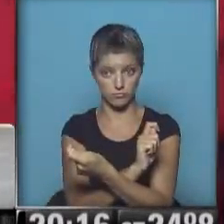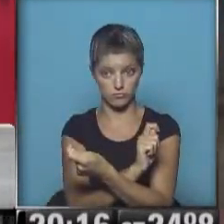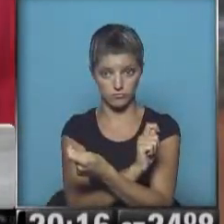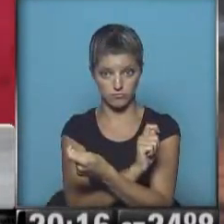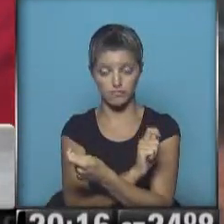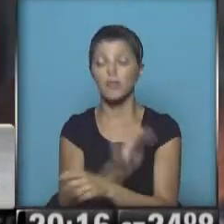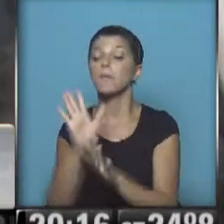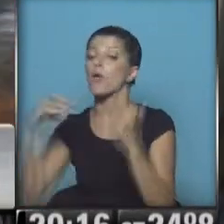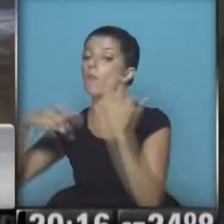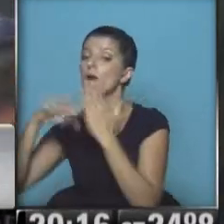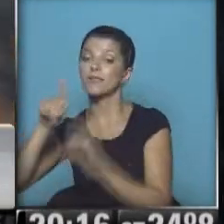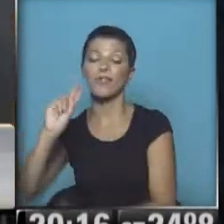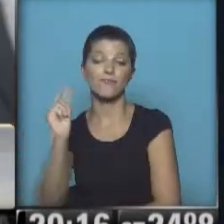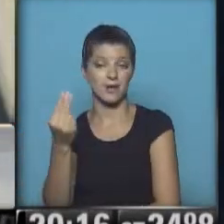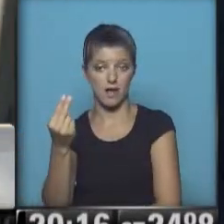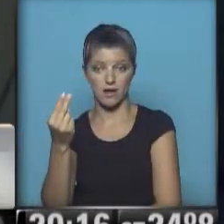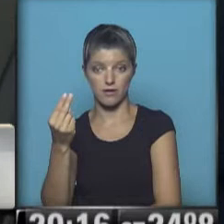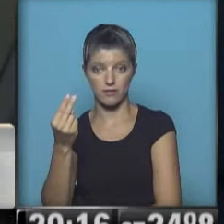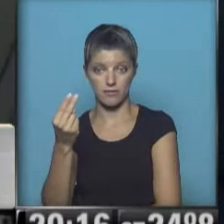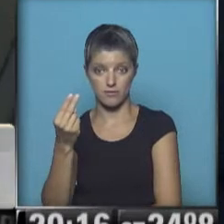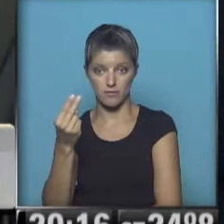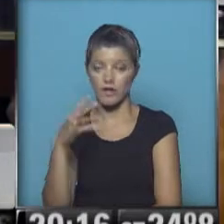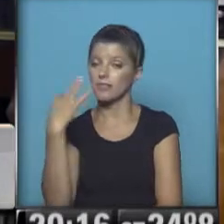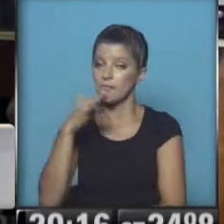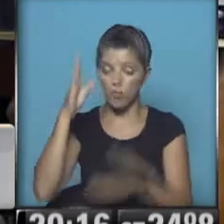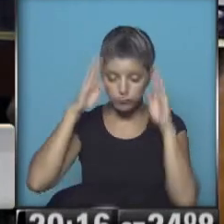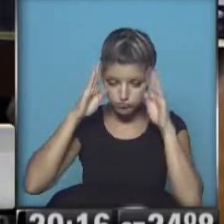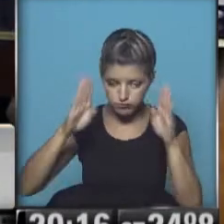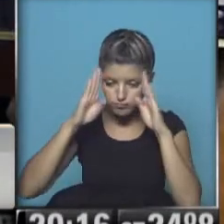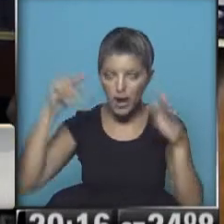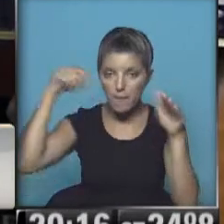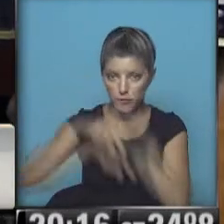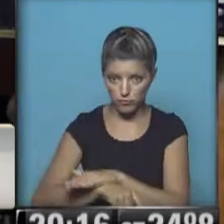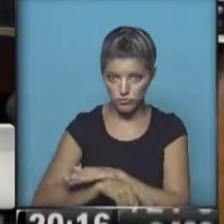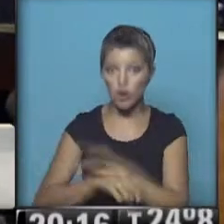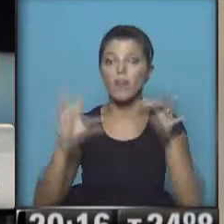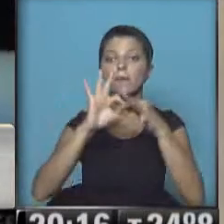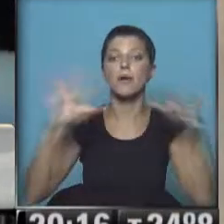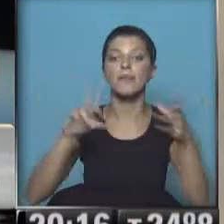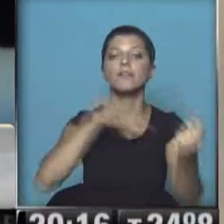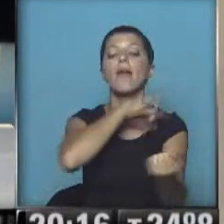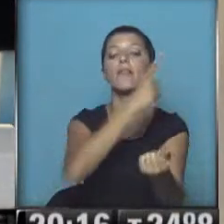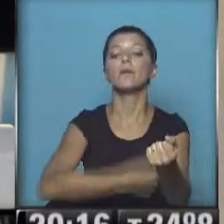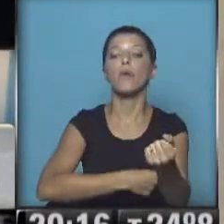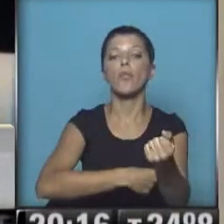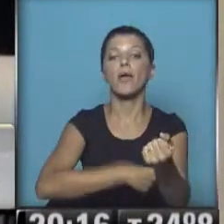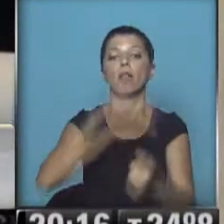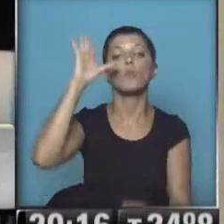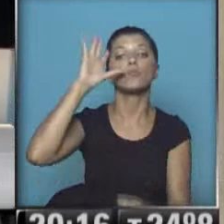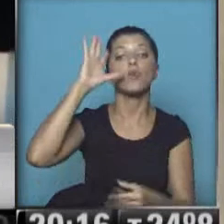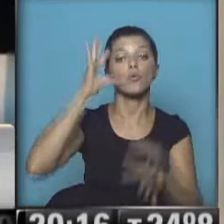La muerte de Nisman nos interpela a una agenda mucho más profunda que tiene que ver con la independencia del Poder Judicial, con